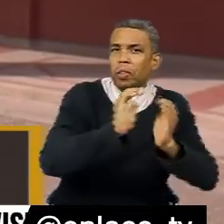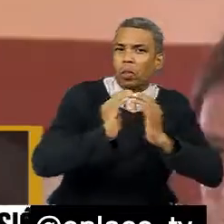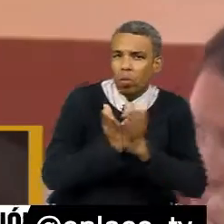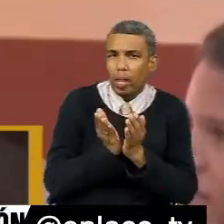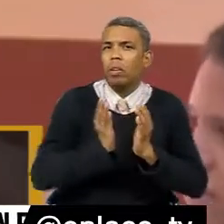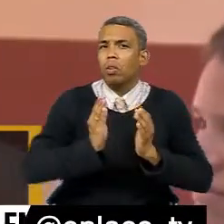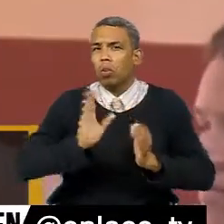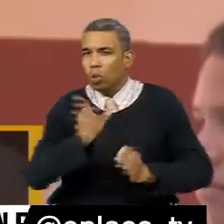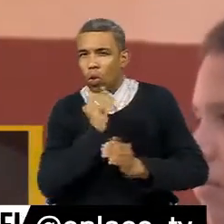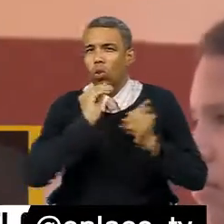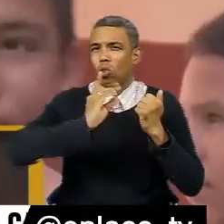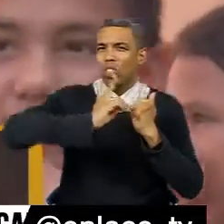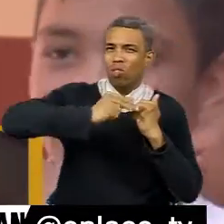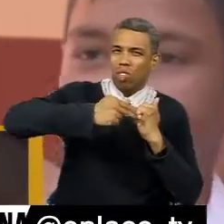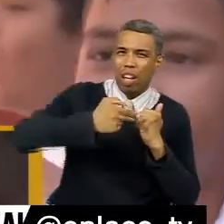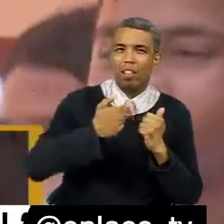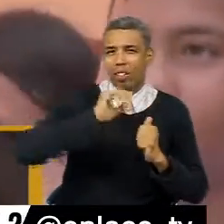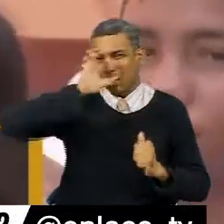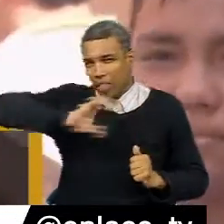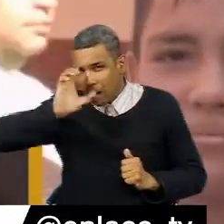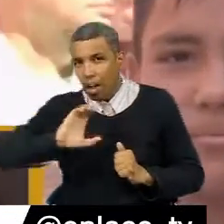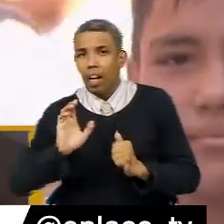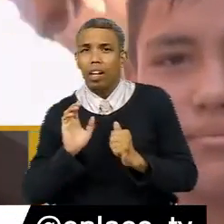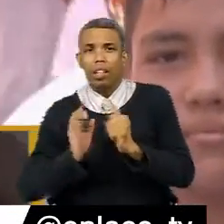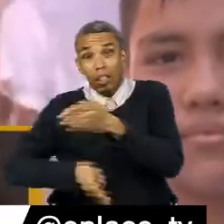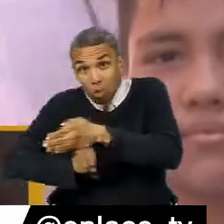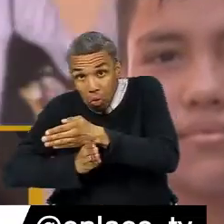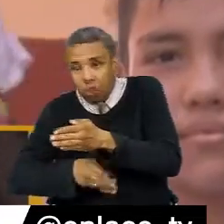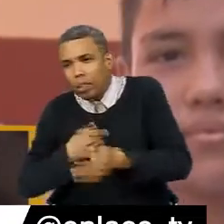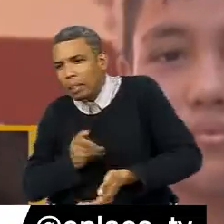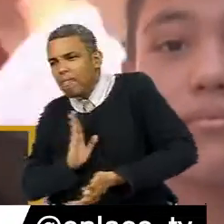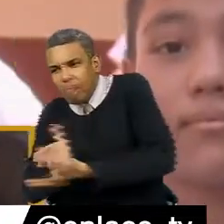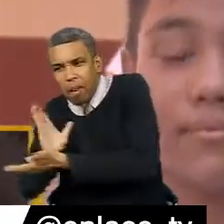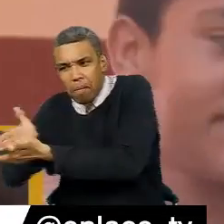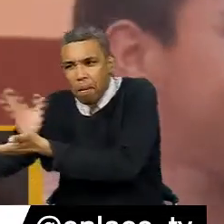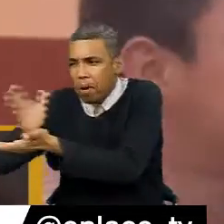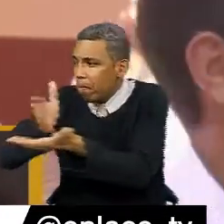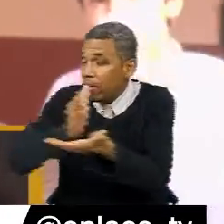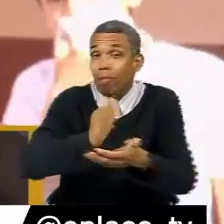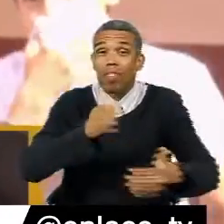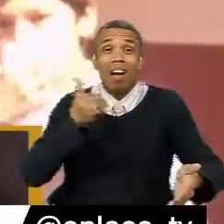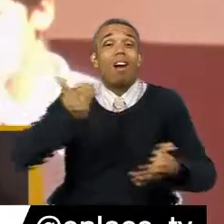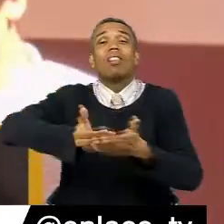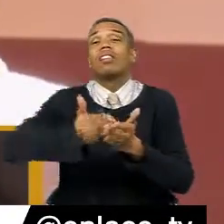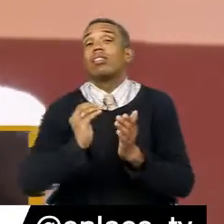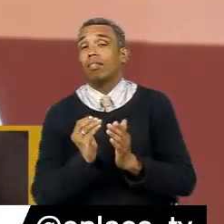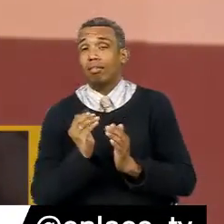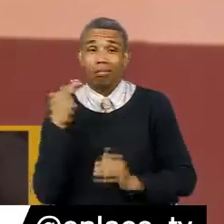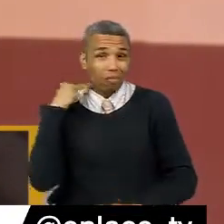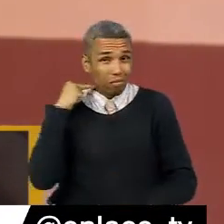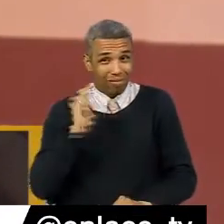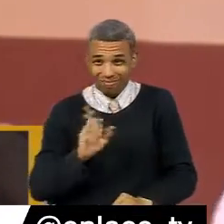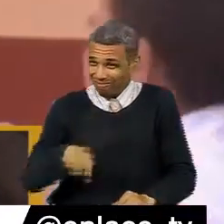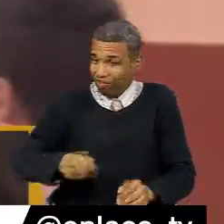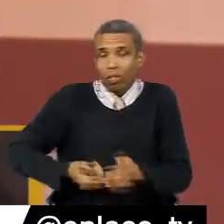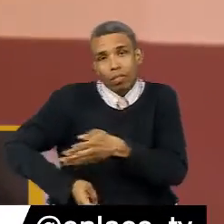policía. Esto lo hemos venido haciendo durante todo el año y hasta que se acabe el periodo escolar, obviamente vamos a estar en otras instituciones